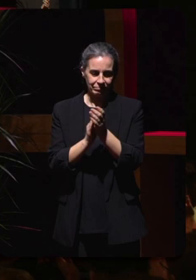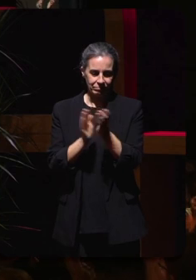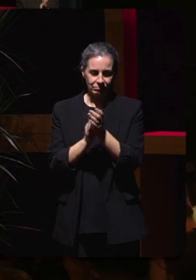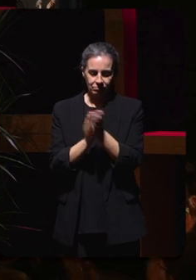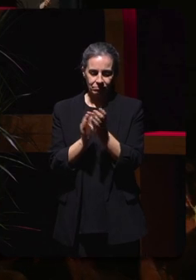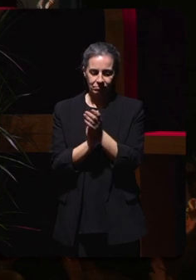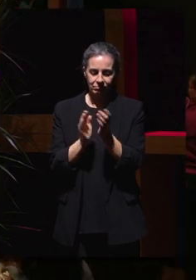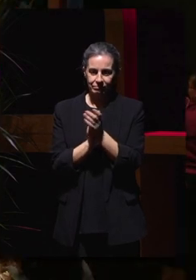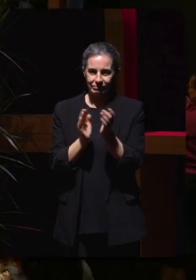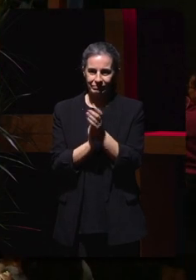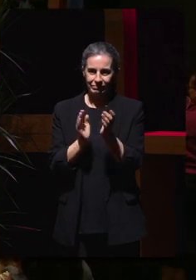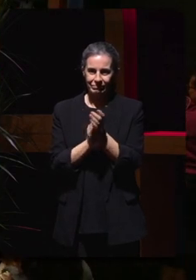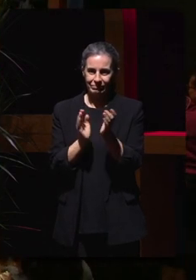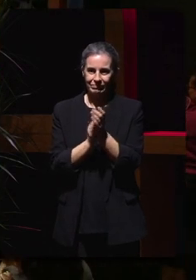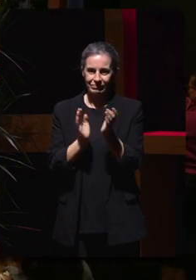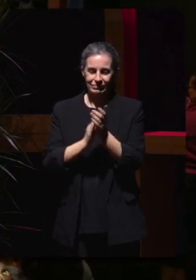Dios mío.